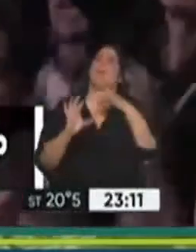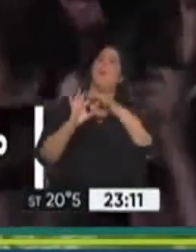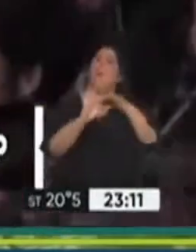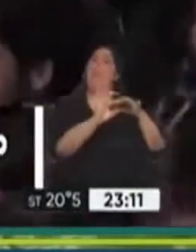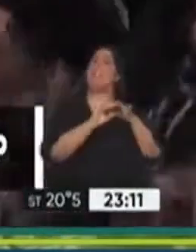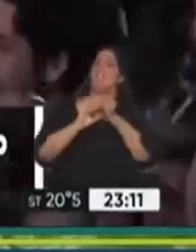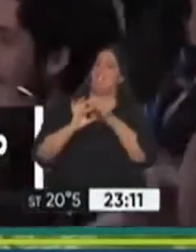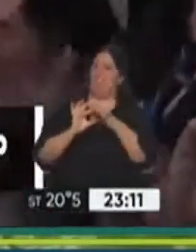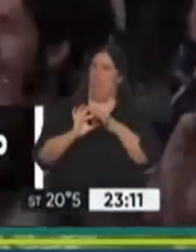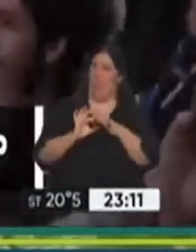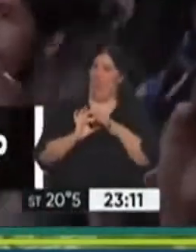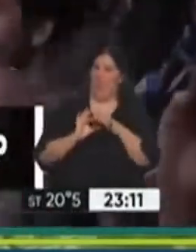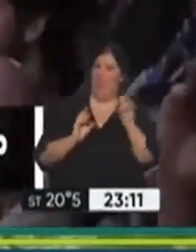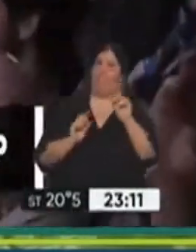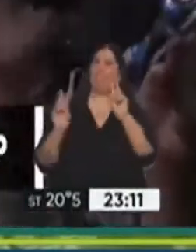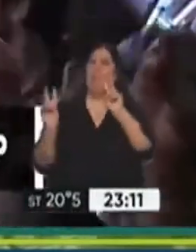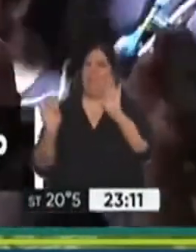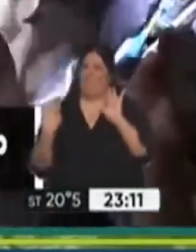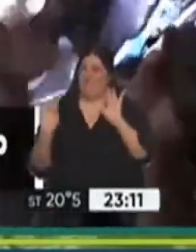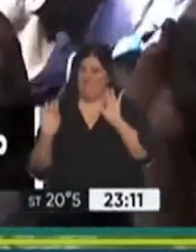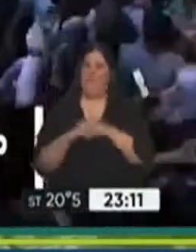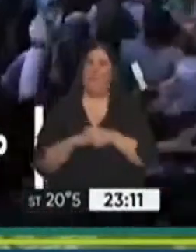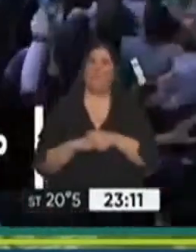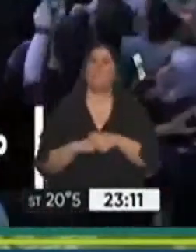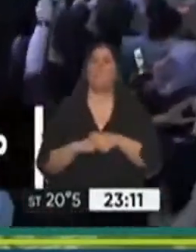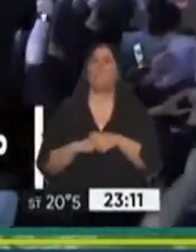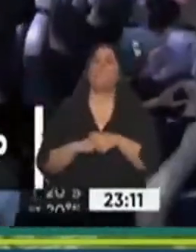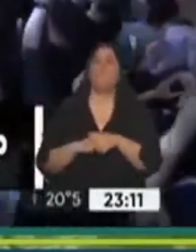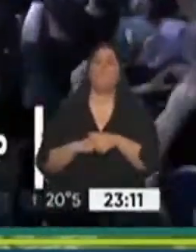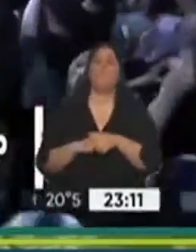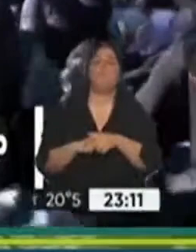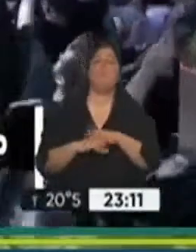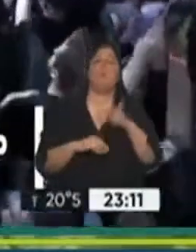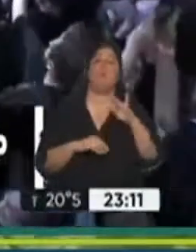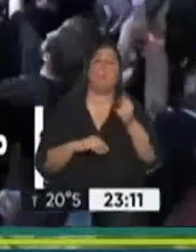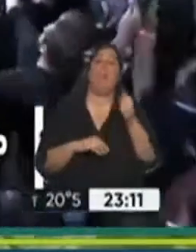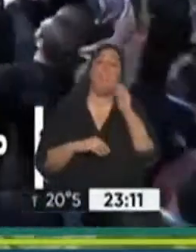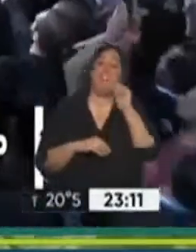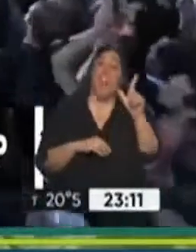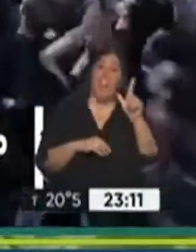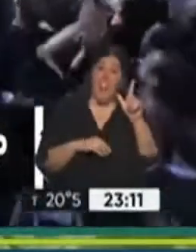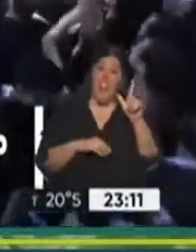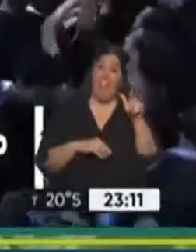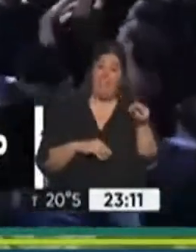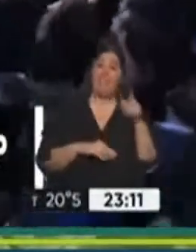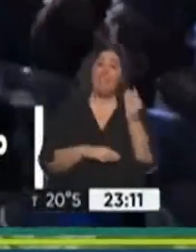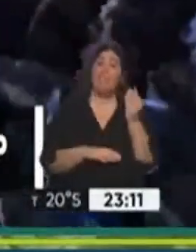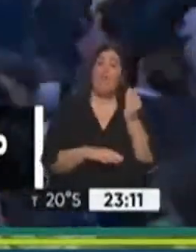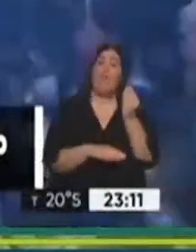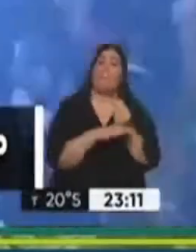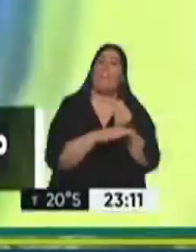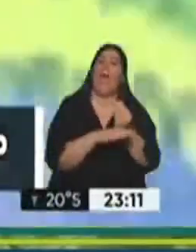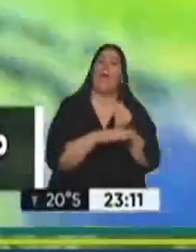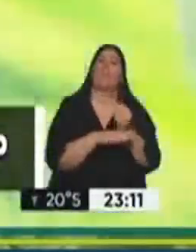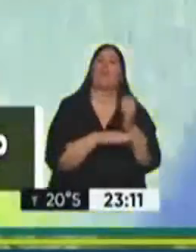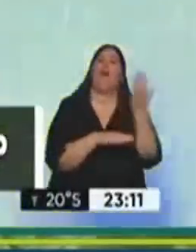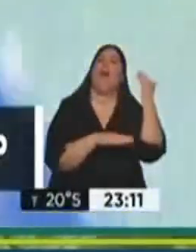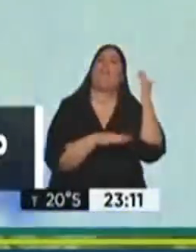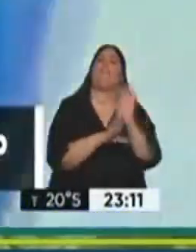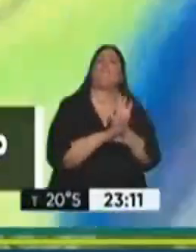sigue desfilando por entrevistas y medios de comunicación, la agenda de Sergio Massa, candidato de Unión por la Patria, es bien